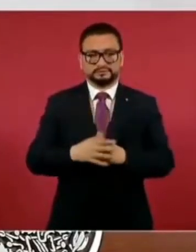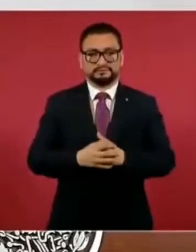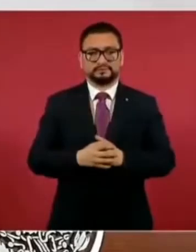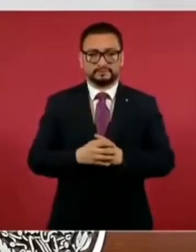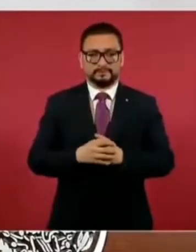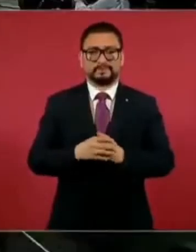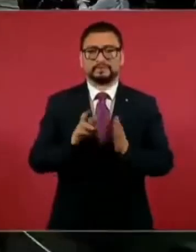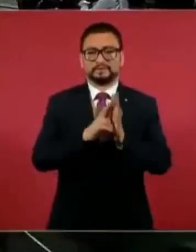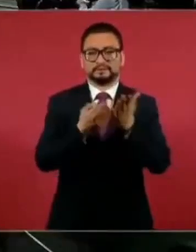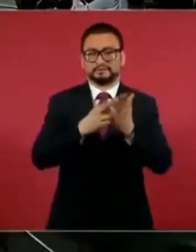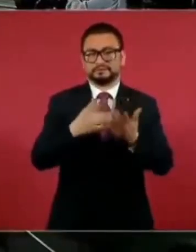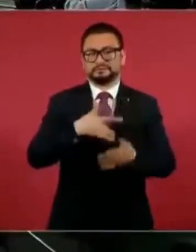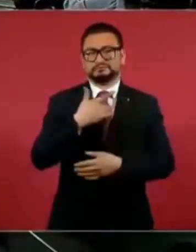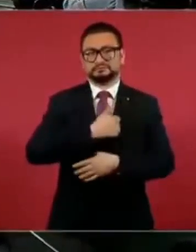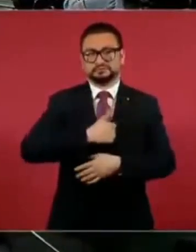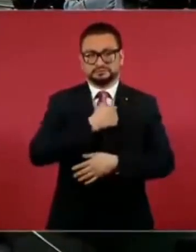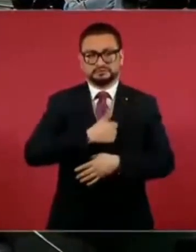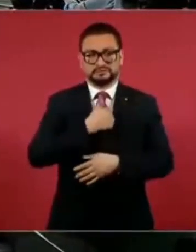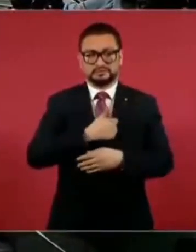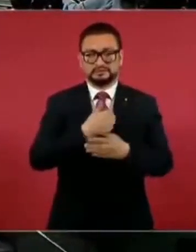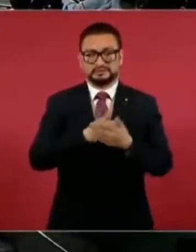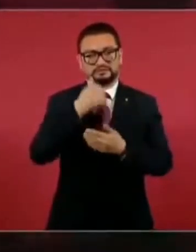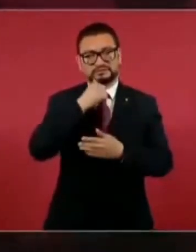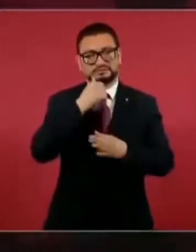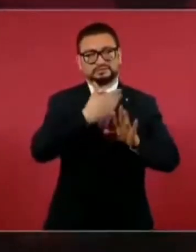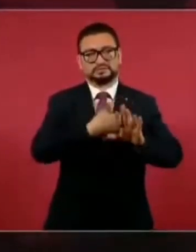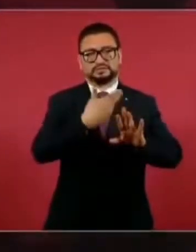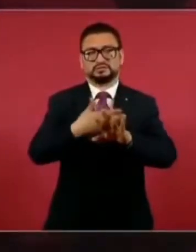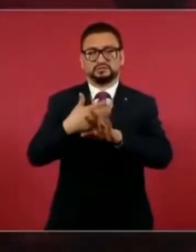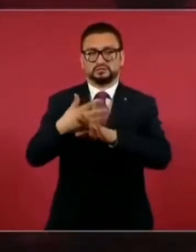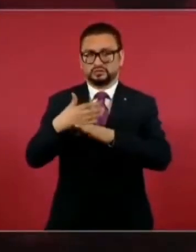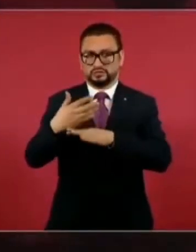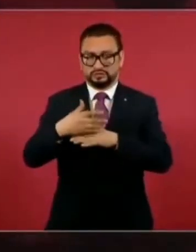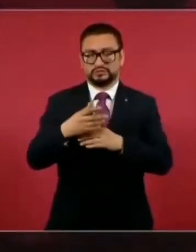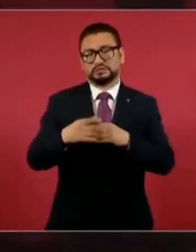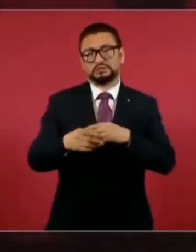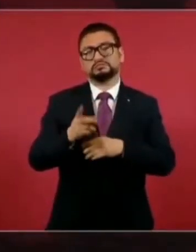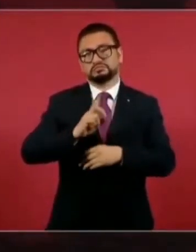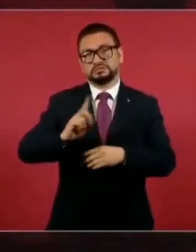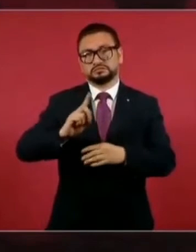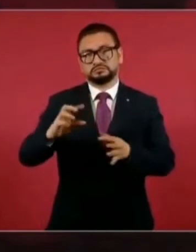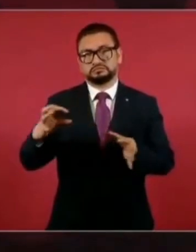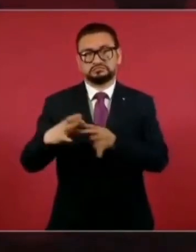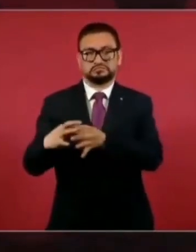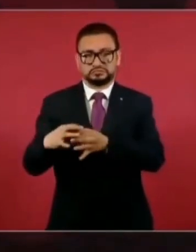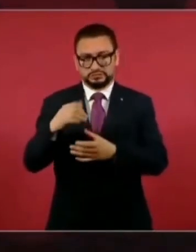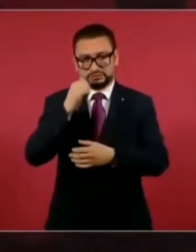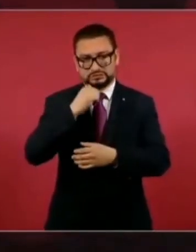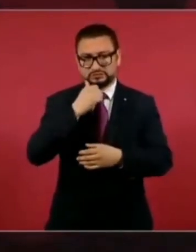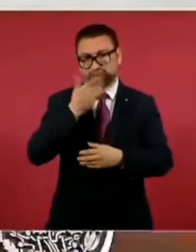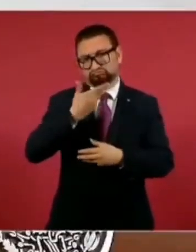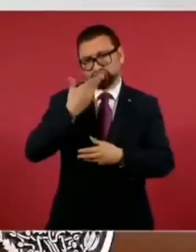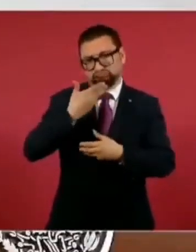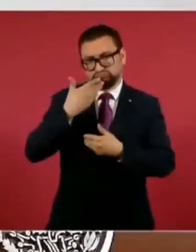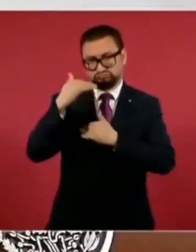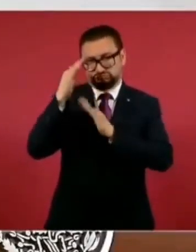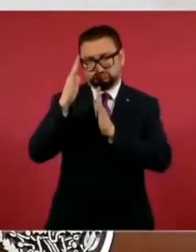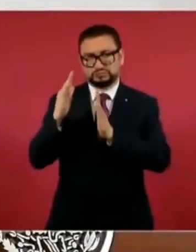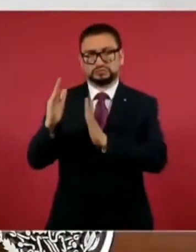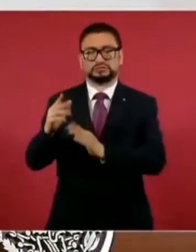una revista lamentablemente amarillista y de derecha, muy conservadora,